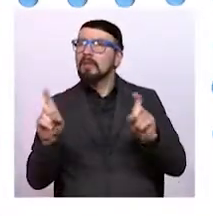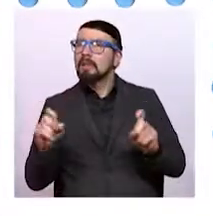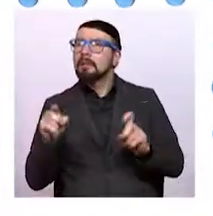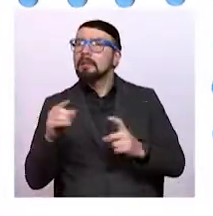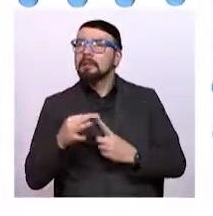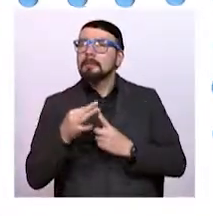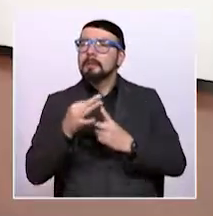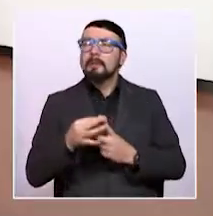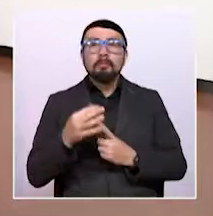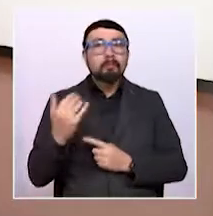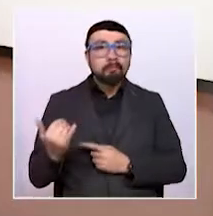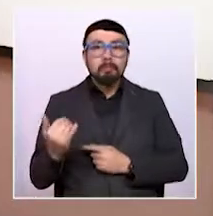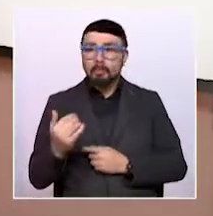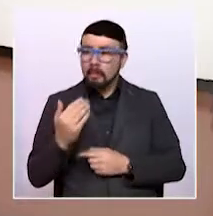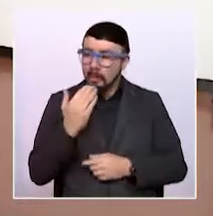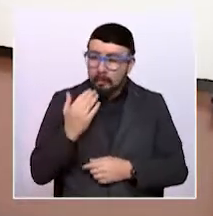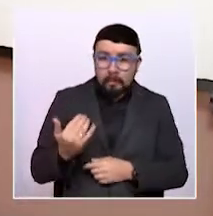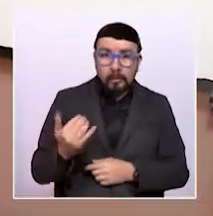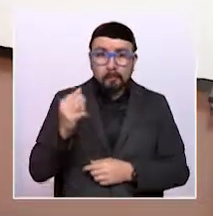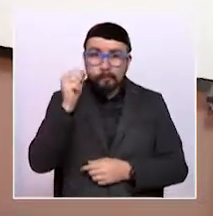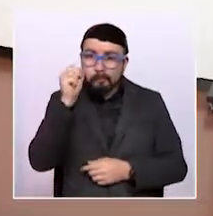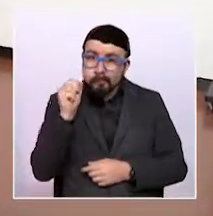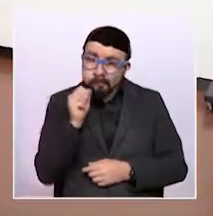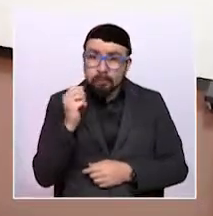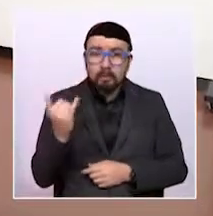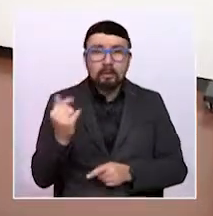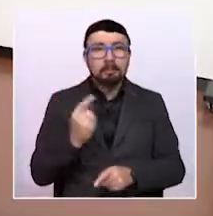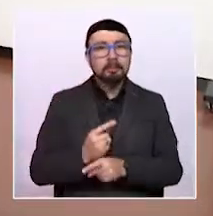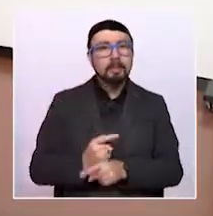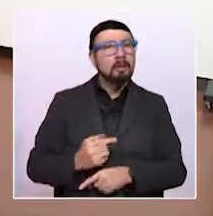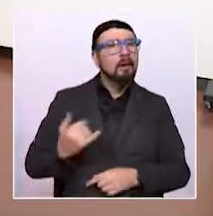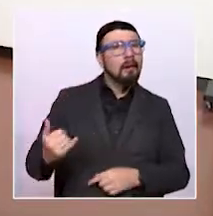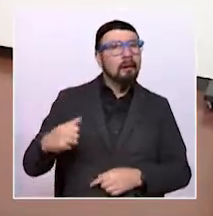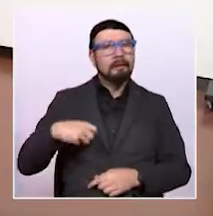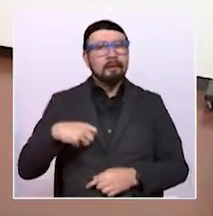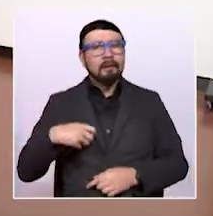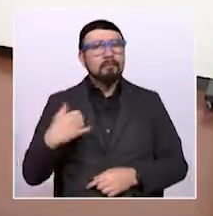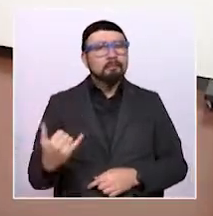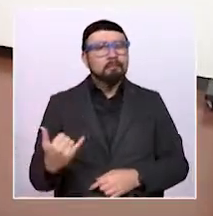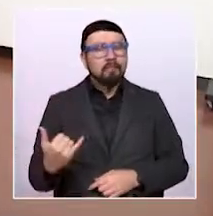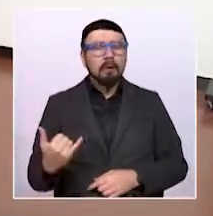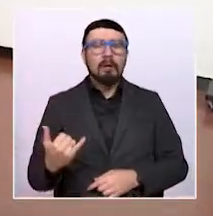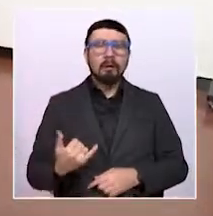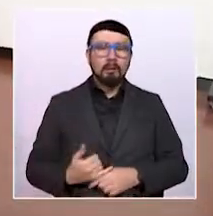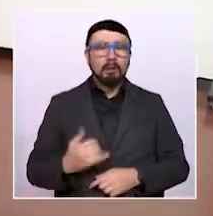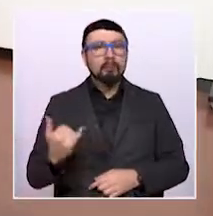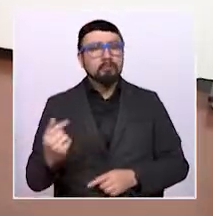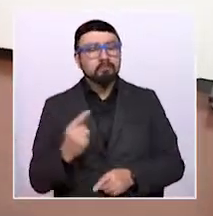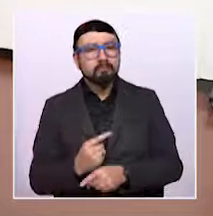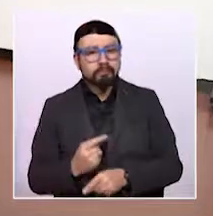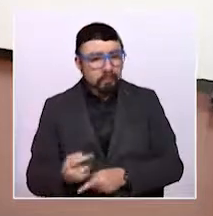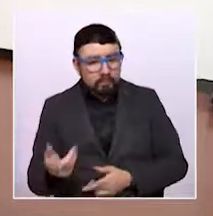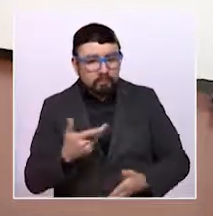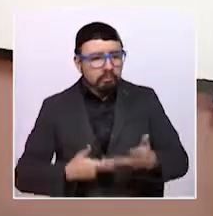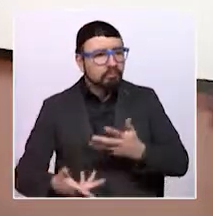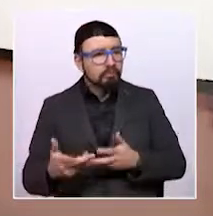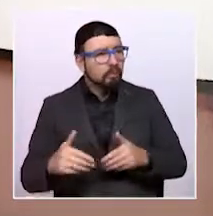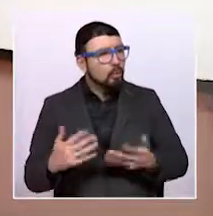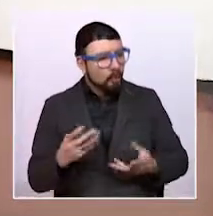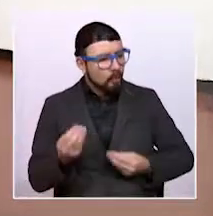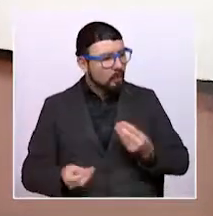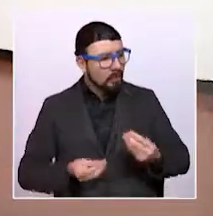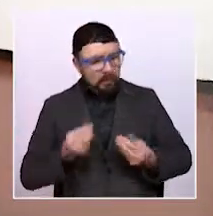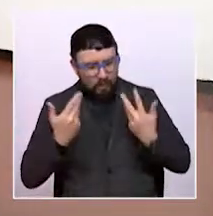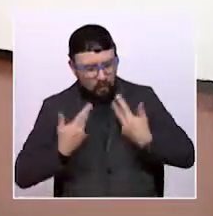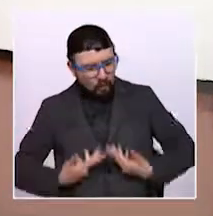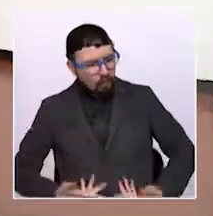el embarazo en donde ocurren una cantidad de situaciones que bueno cambios es